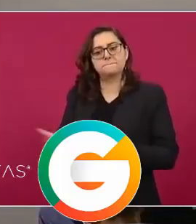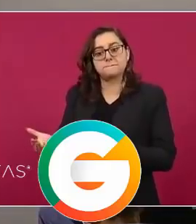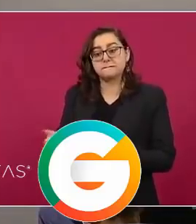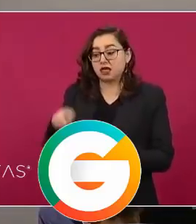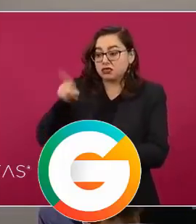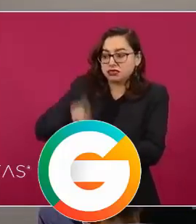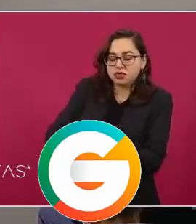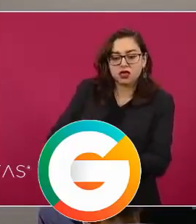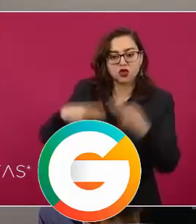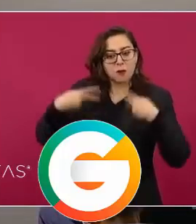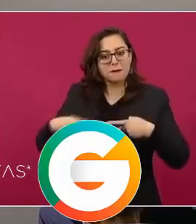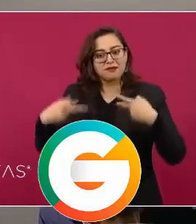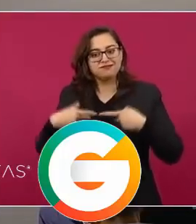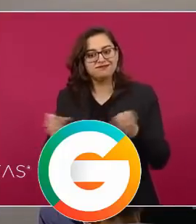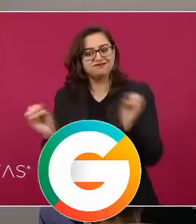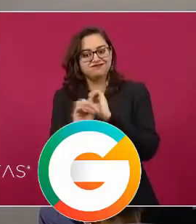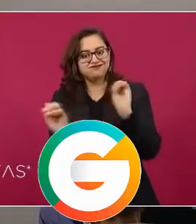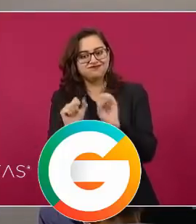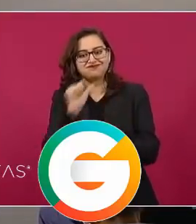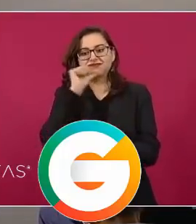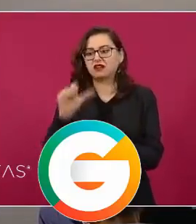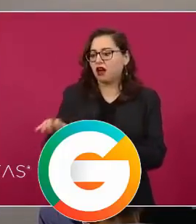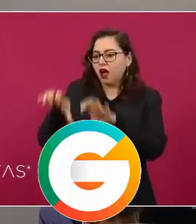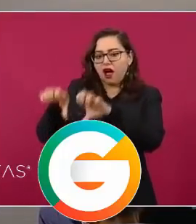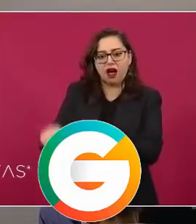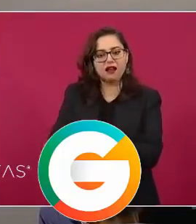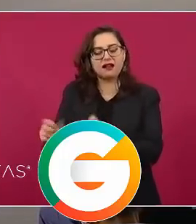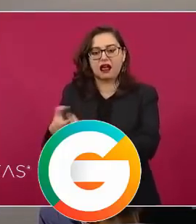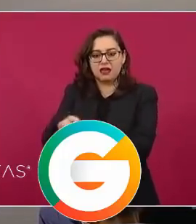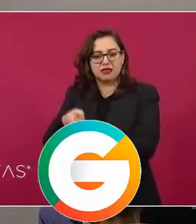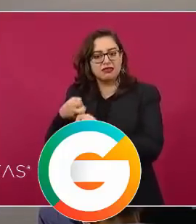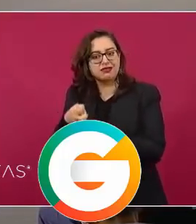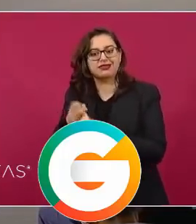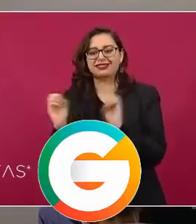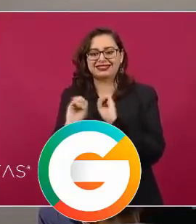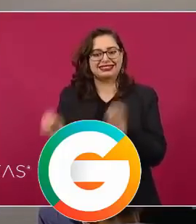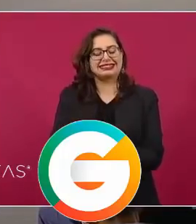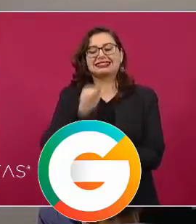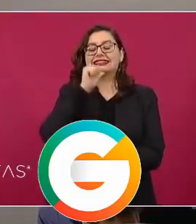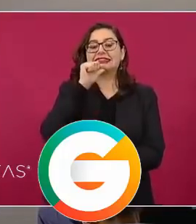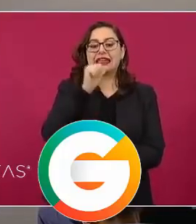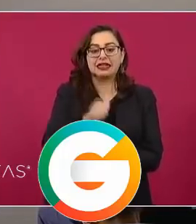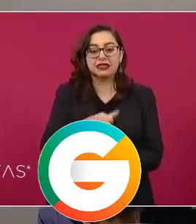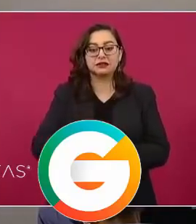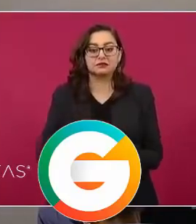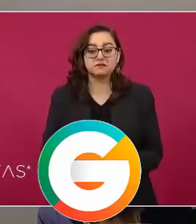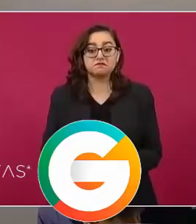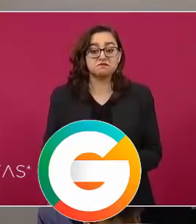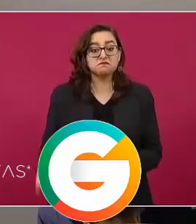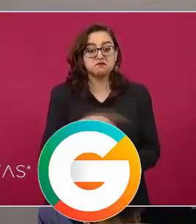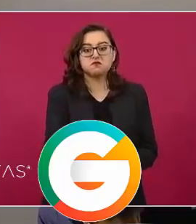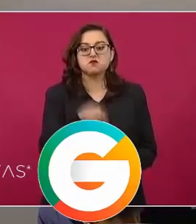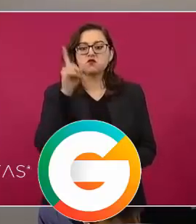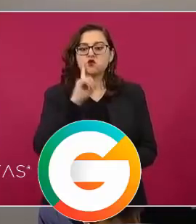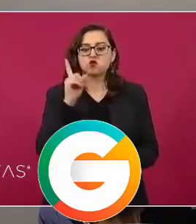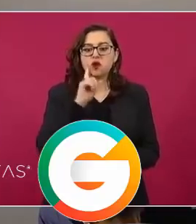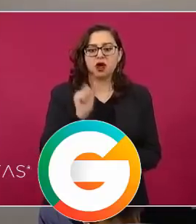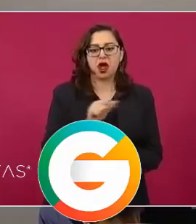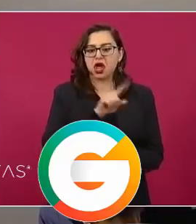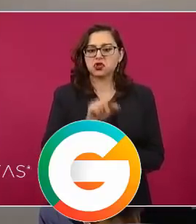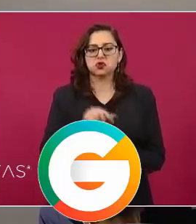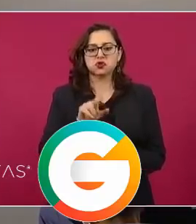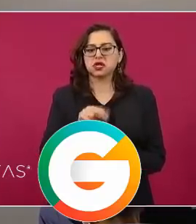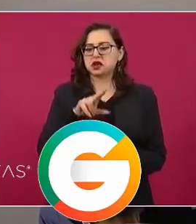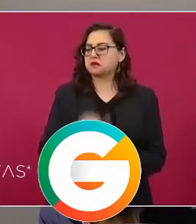siquiera salió de ti, tampoco lo haces tuyo, pues tartamudeas, sobreactúas, sudas, te tiembla la voz. Y eso me indica que